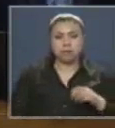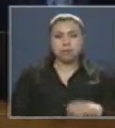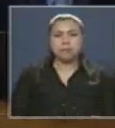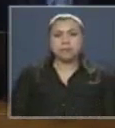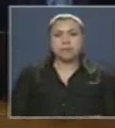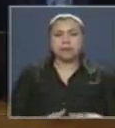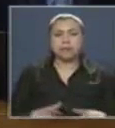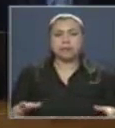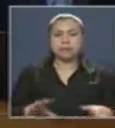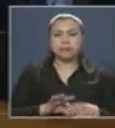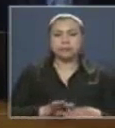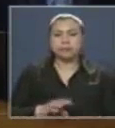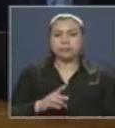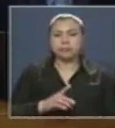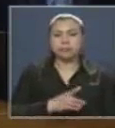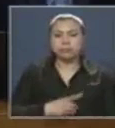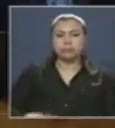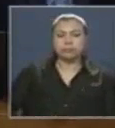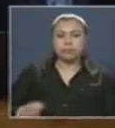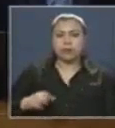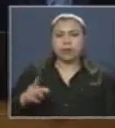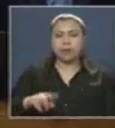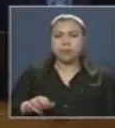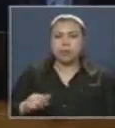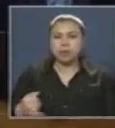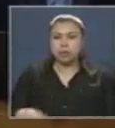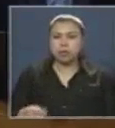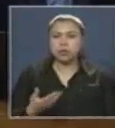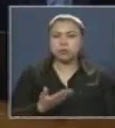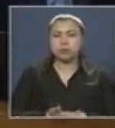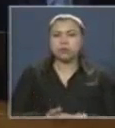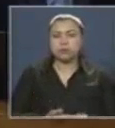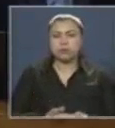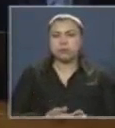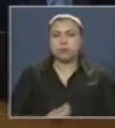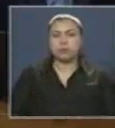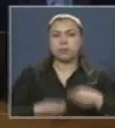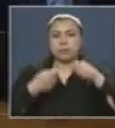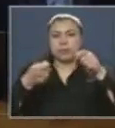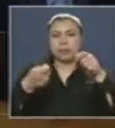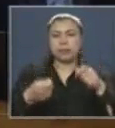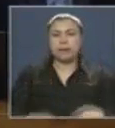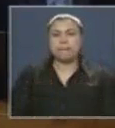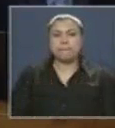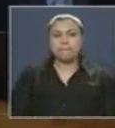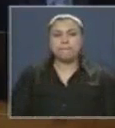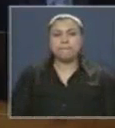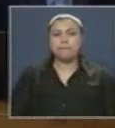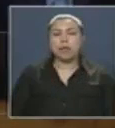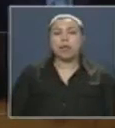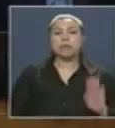Muchas gracias, diputado Espinosa. Se enviarán los oficios por usted solicitados, con la adhesión de los